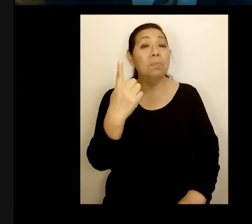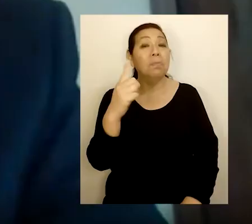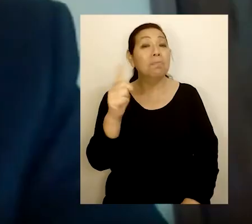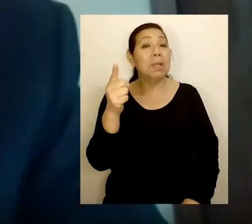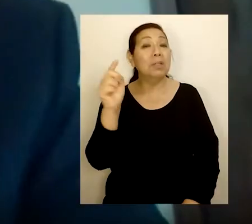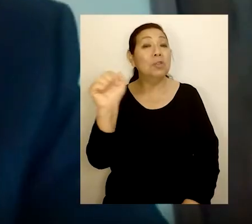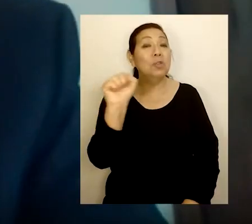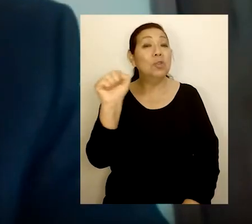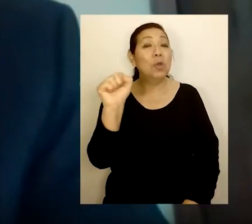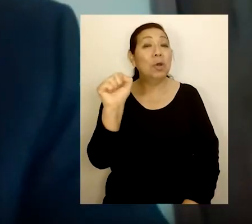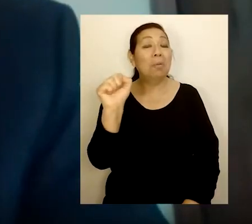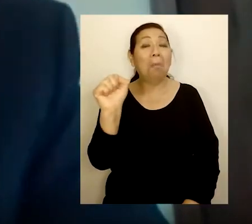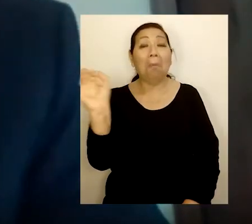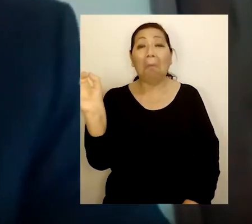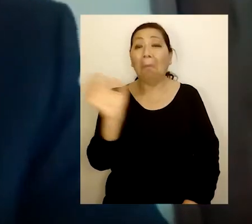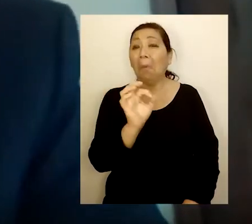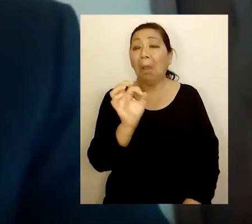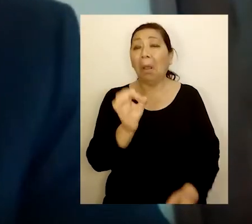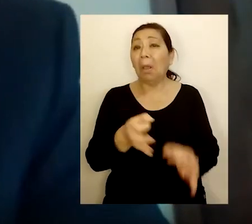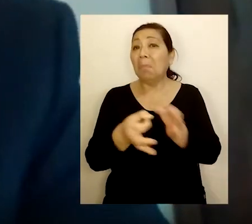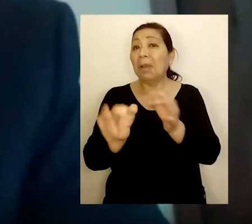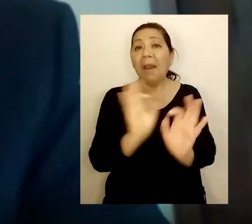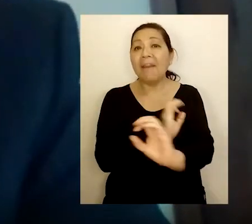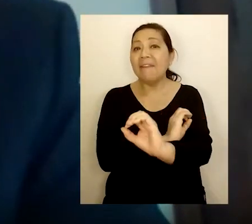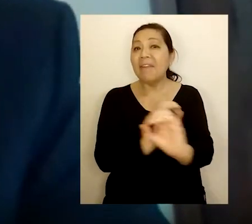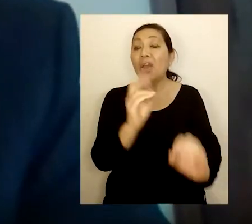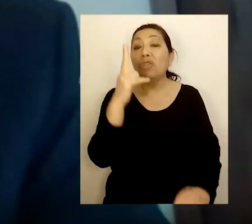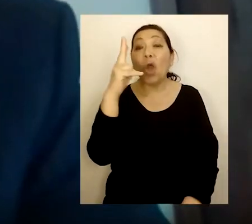2.191.000 soles sin sustento.